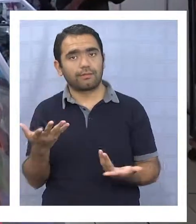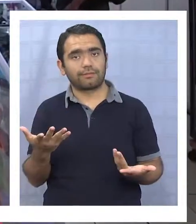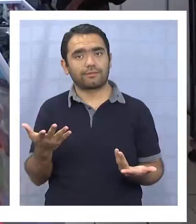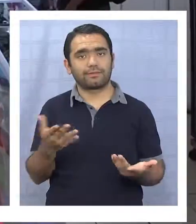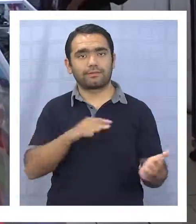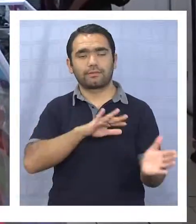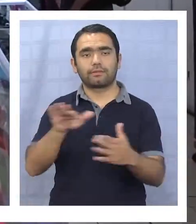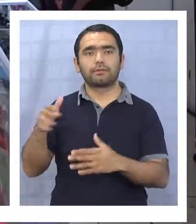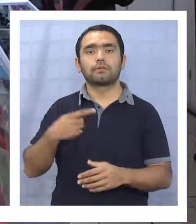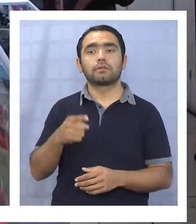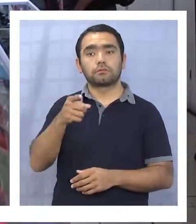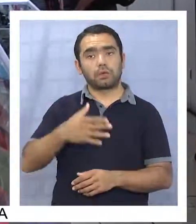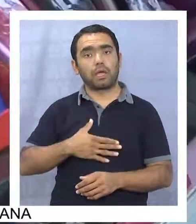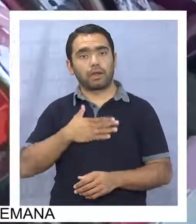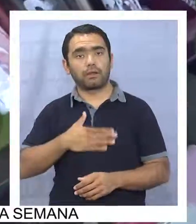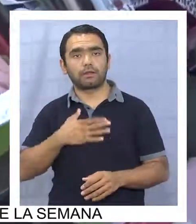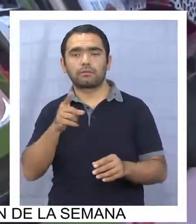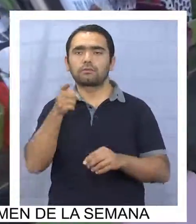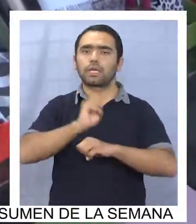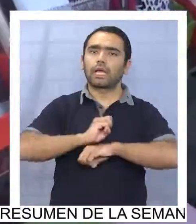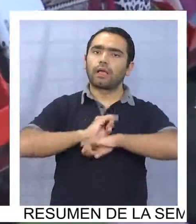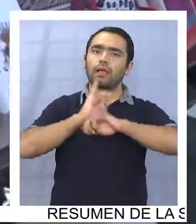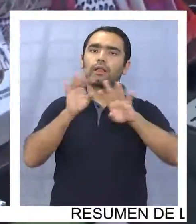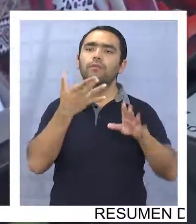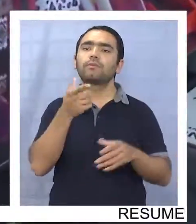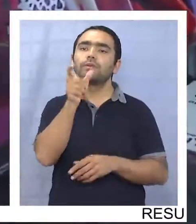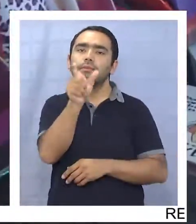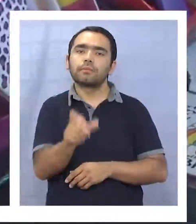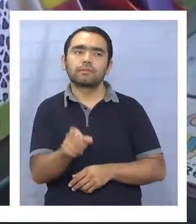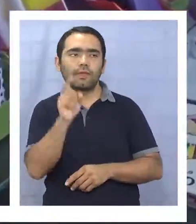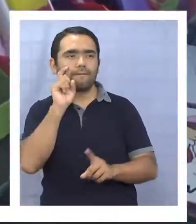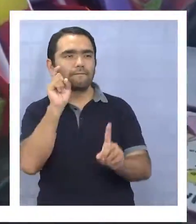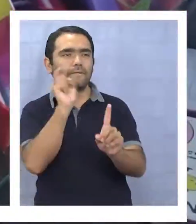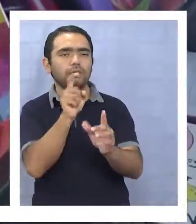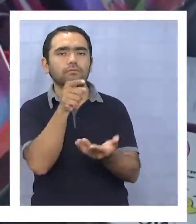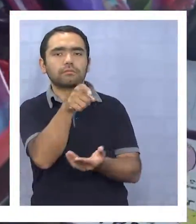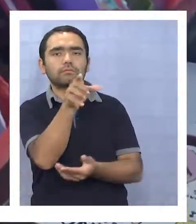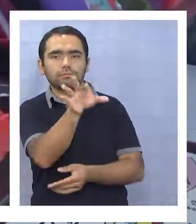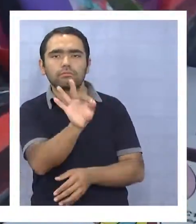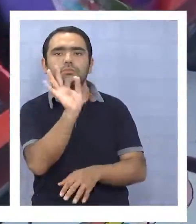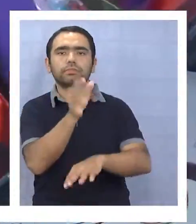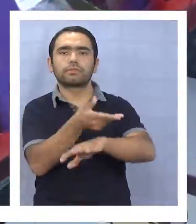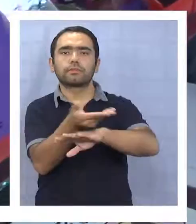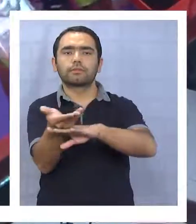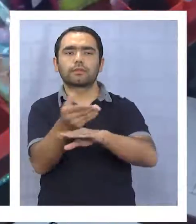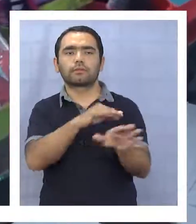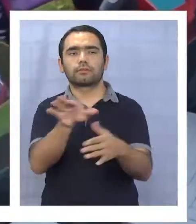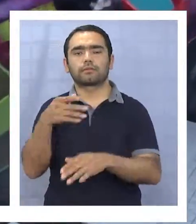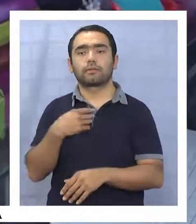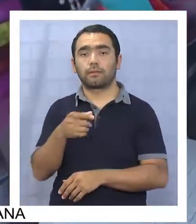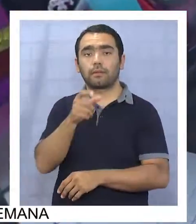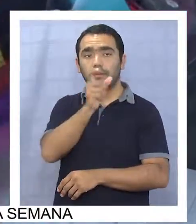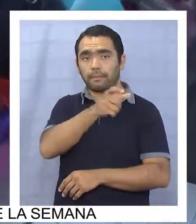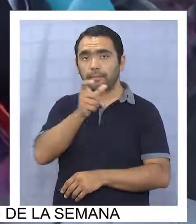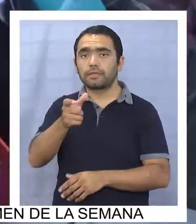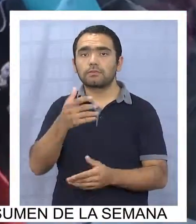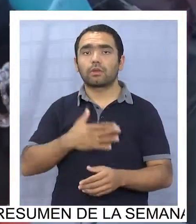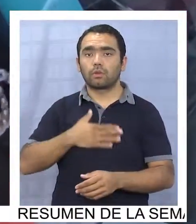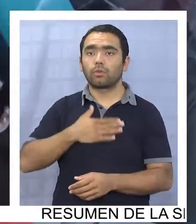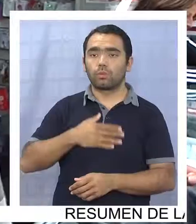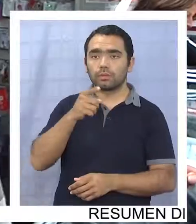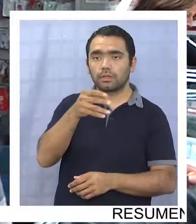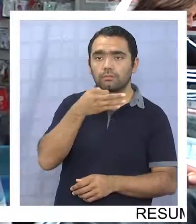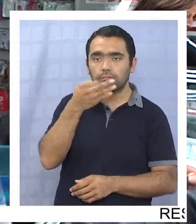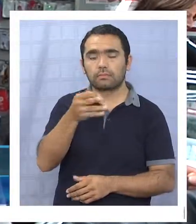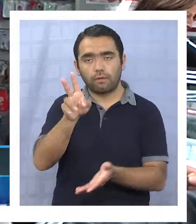uno cumpla con las garantías. Es por esto que tienen claro por qué los clientes eligen sus servicios. Lo que le gusta a la gente es le